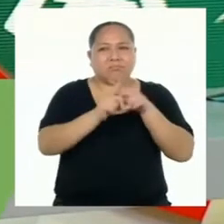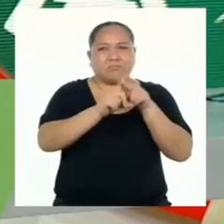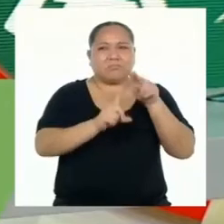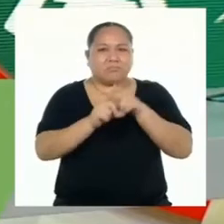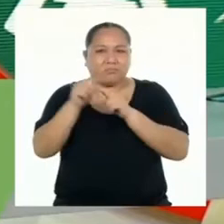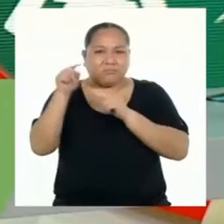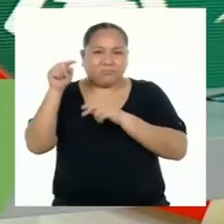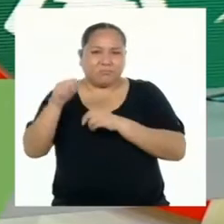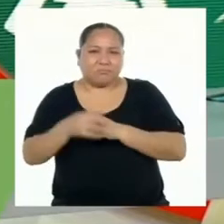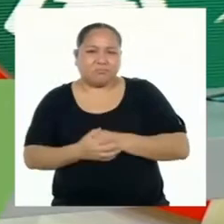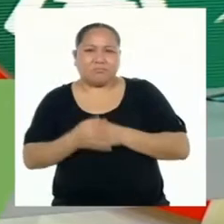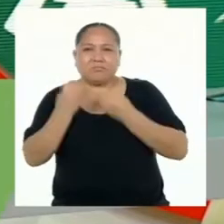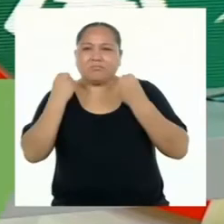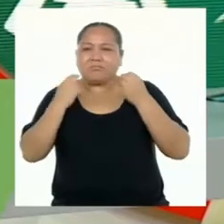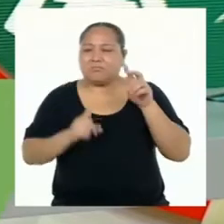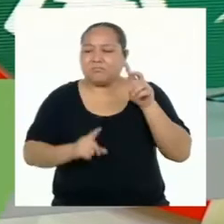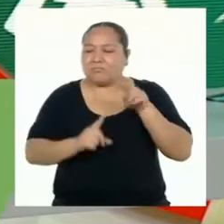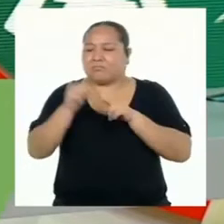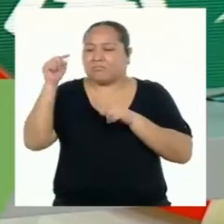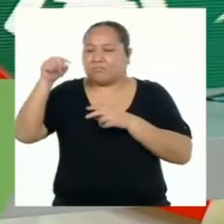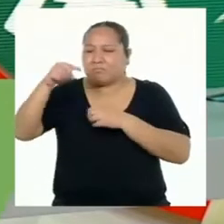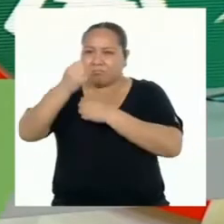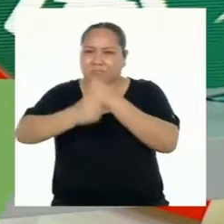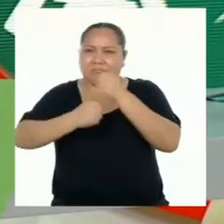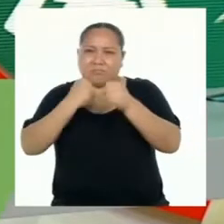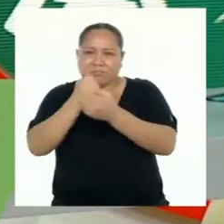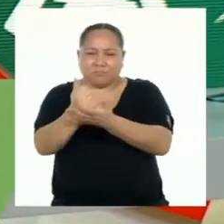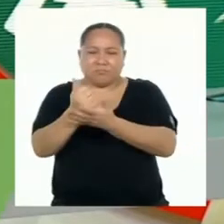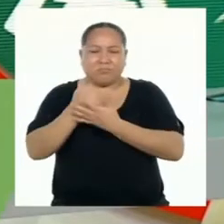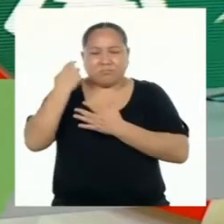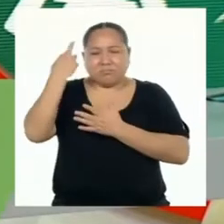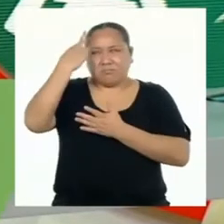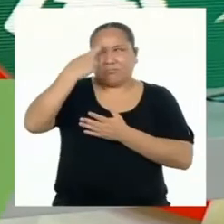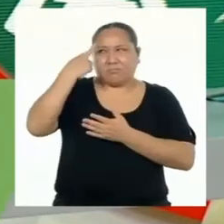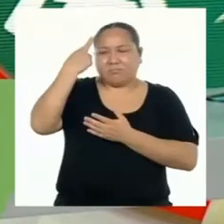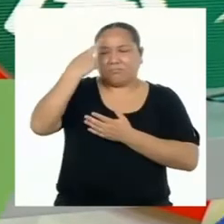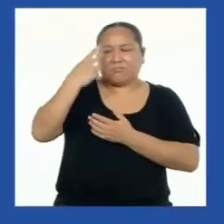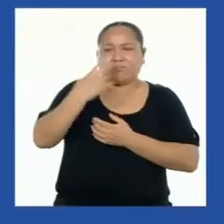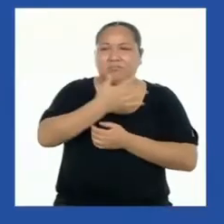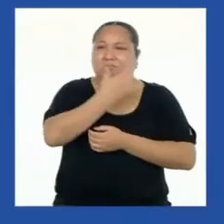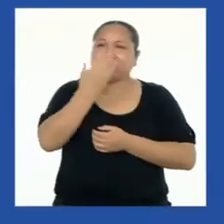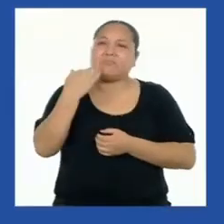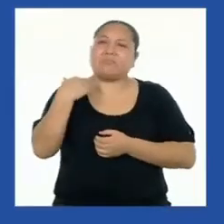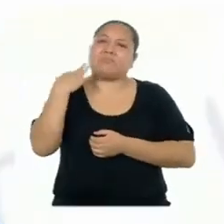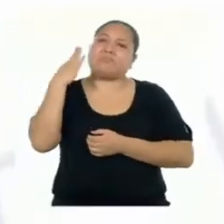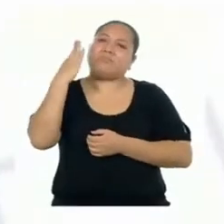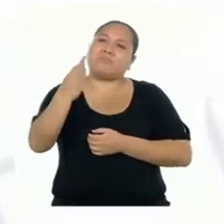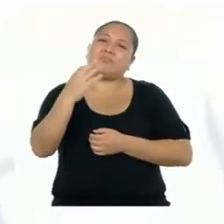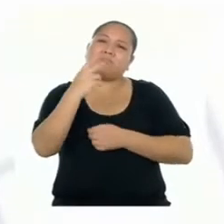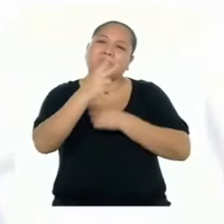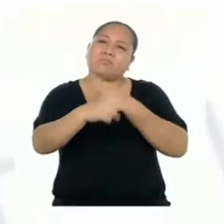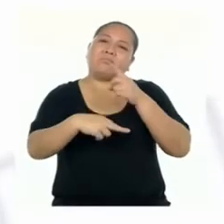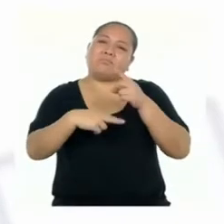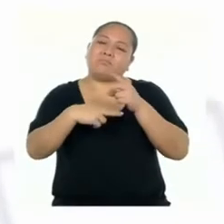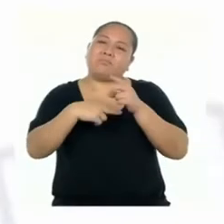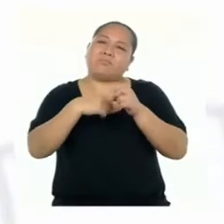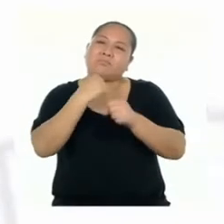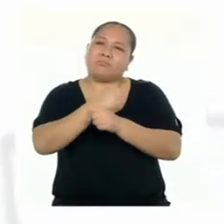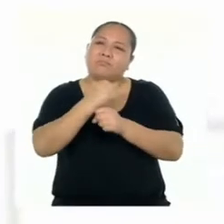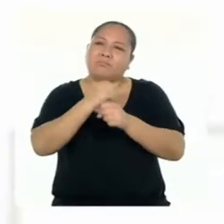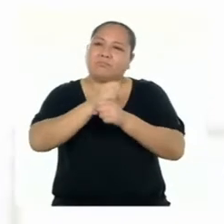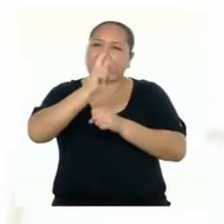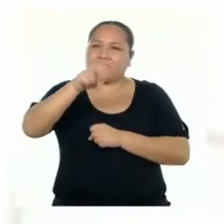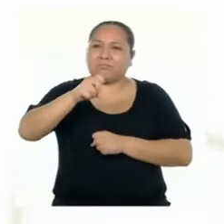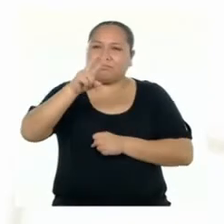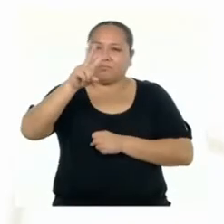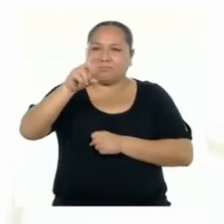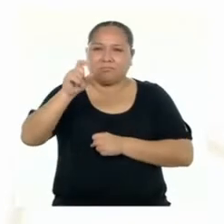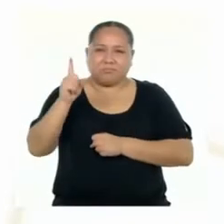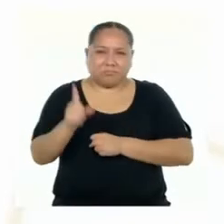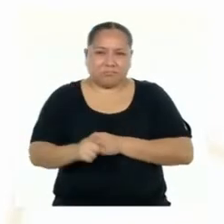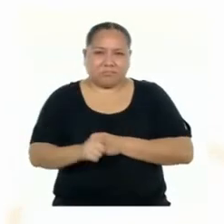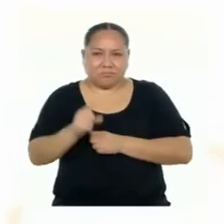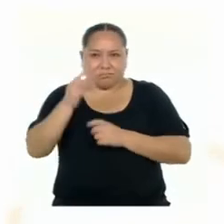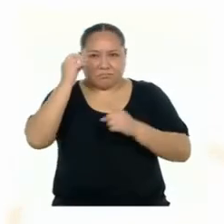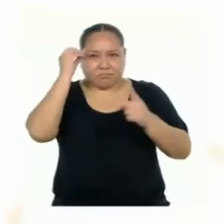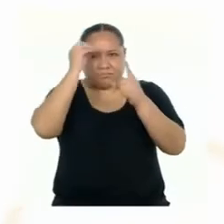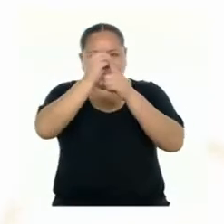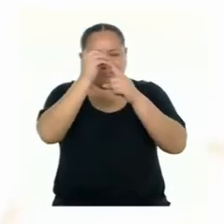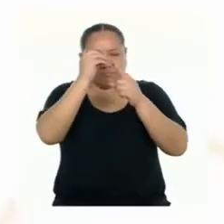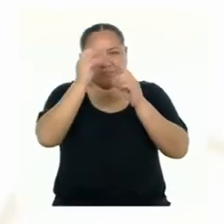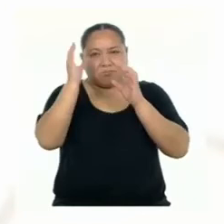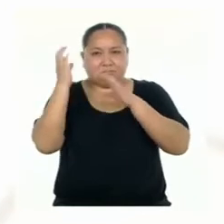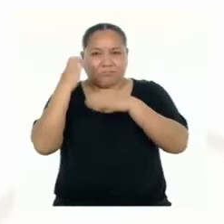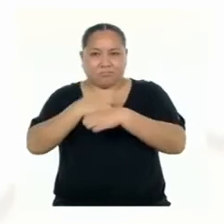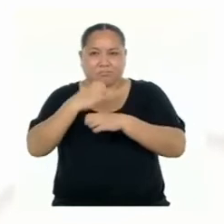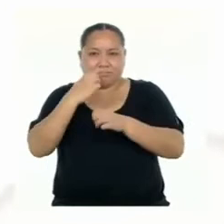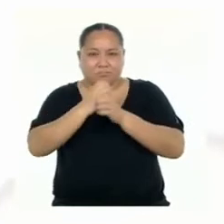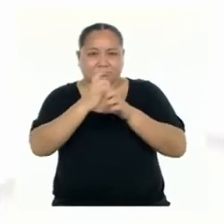este año puede ayudarnos a reflexionar sobre mejorar en el 2021? Para darle respuesta a estas preguntas, el reto de hoy será